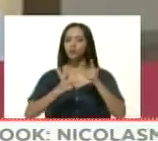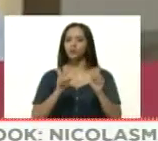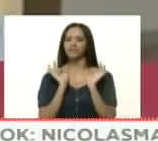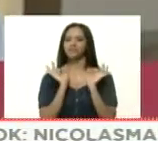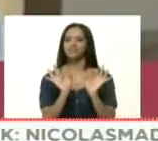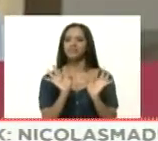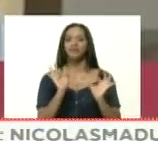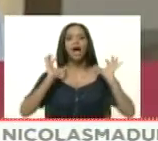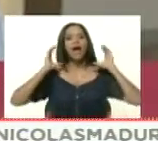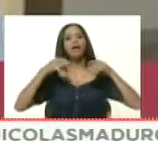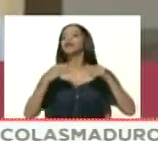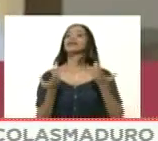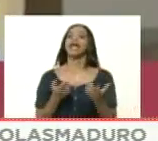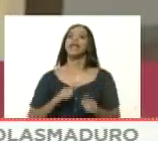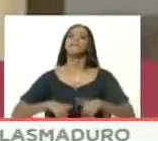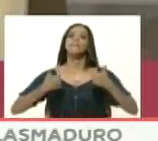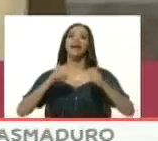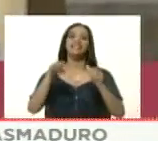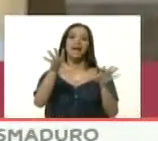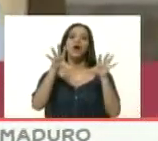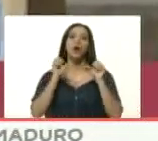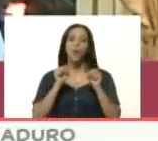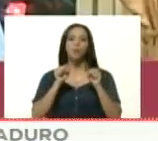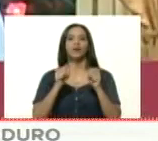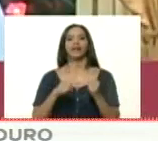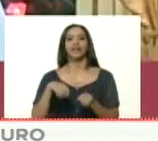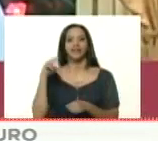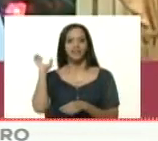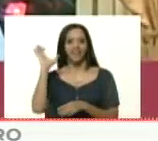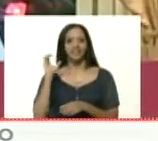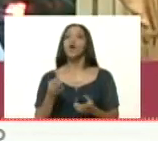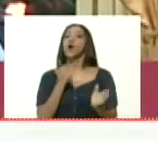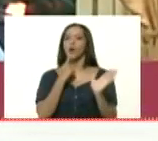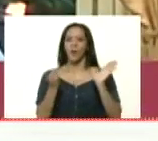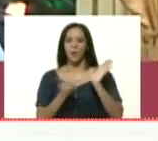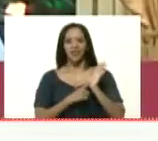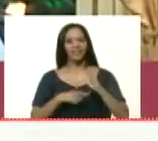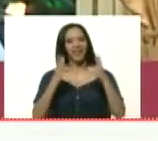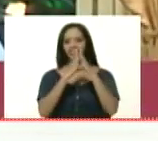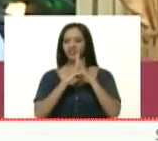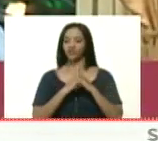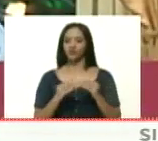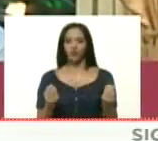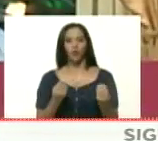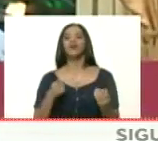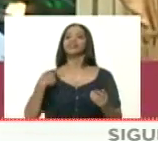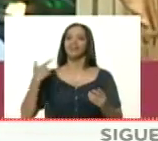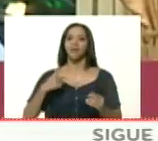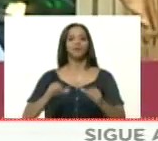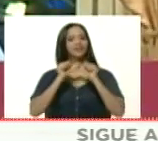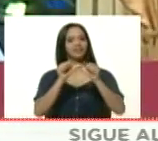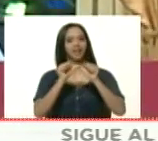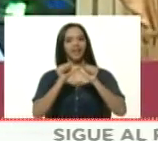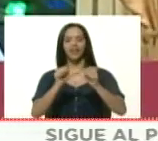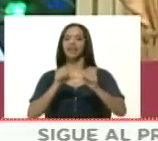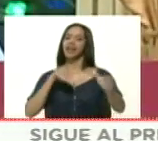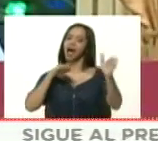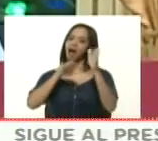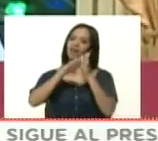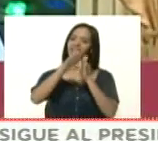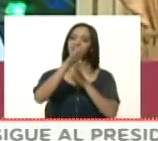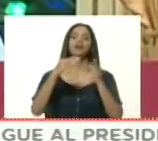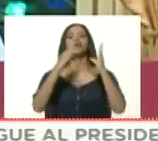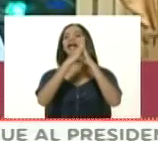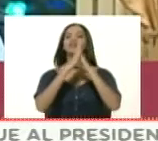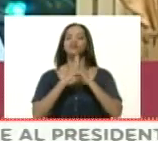que es el rubro de más alto consumo en el país. Cúmplase en toda su magnitud, tenemos que seguir avanzando en